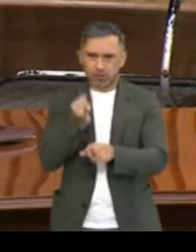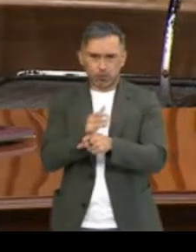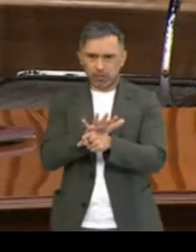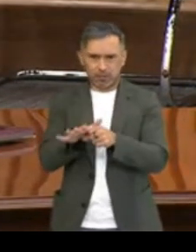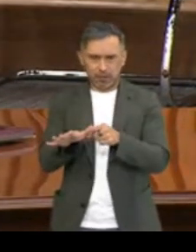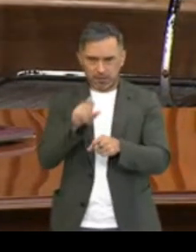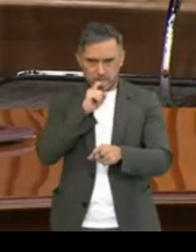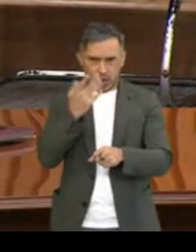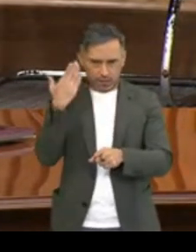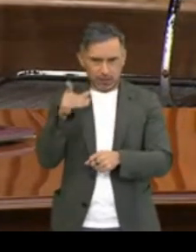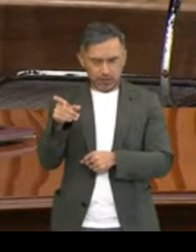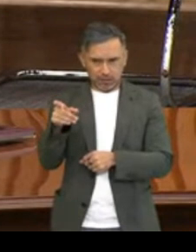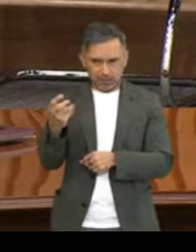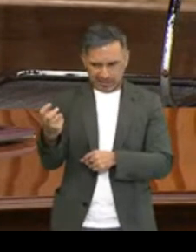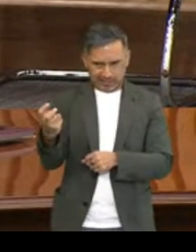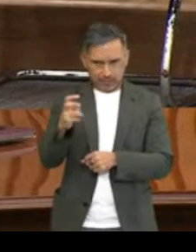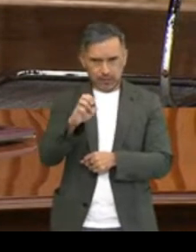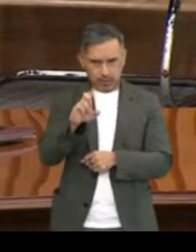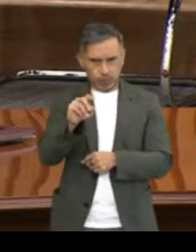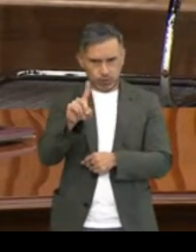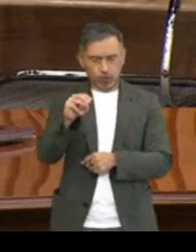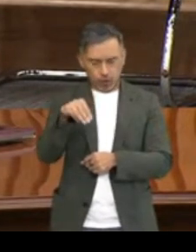las funciones de Edmundo Jacobo.